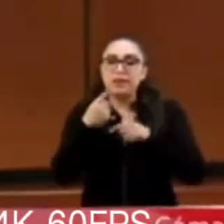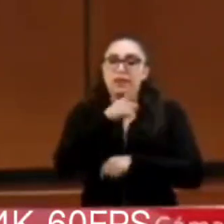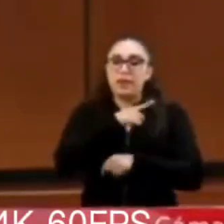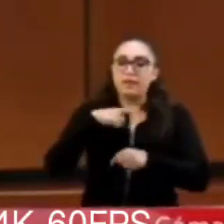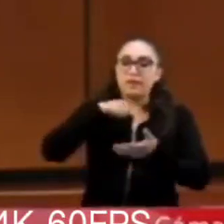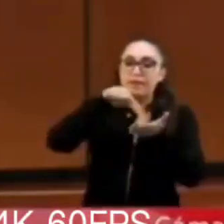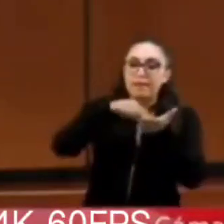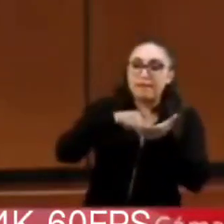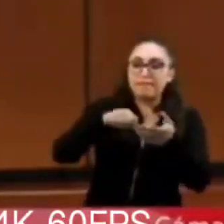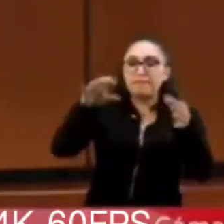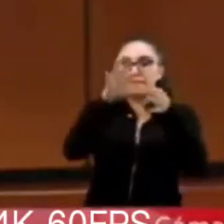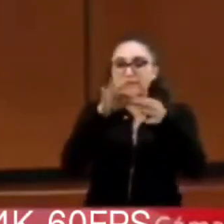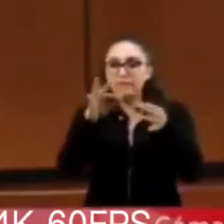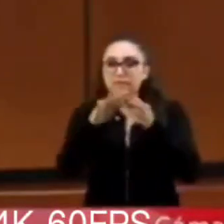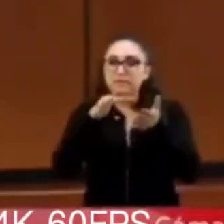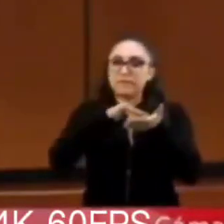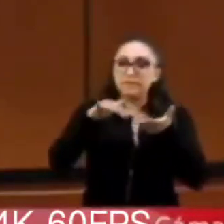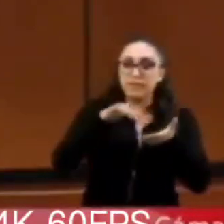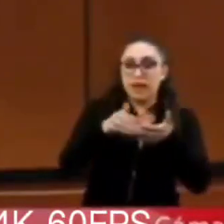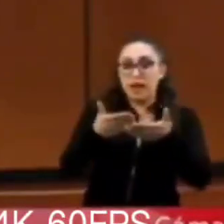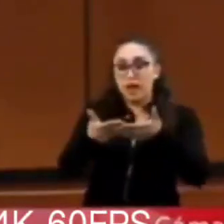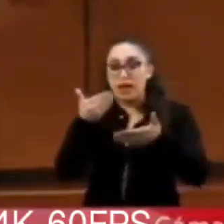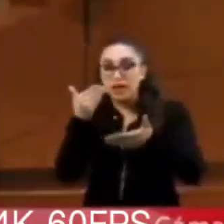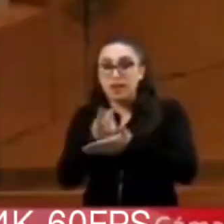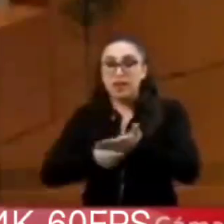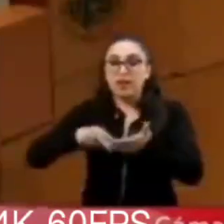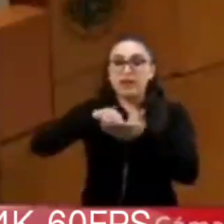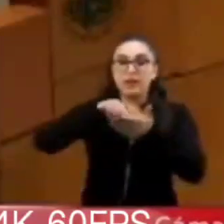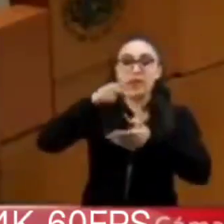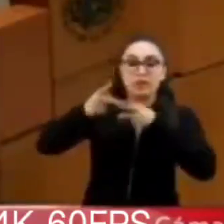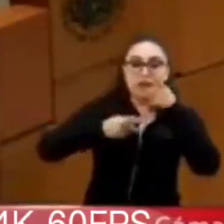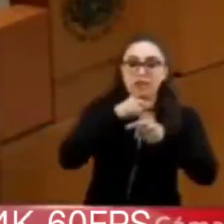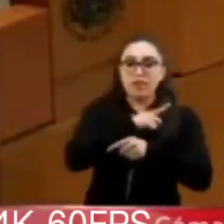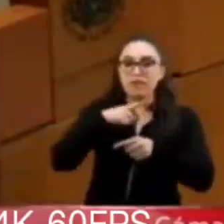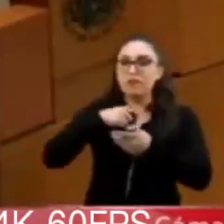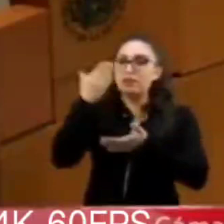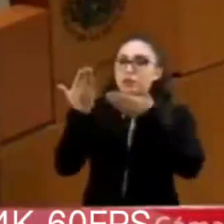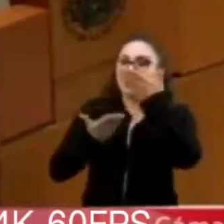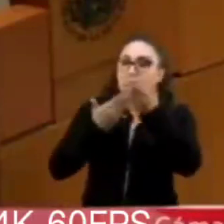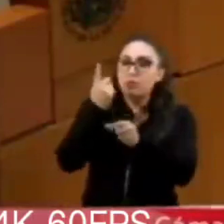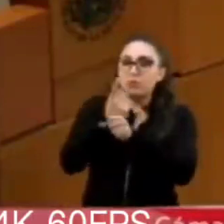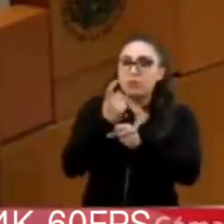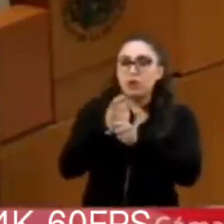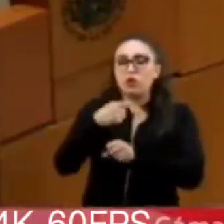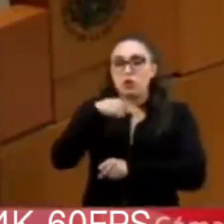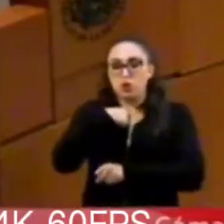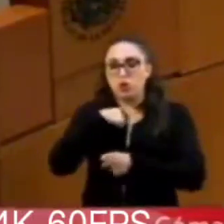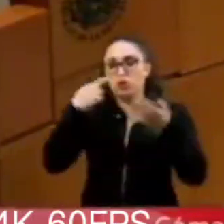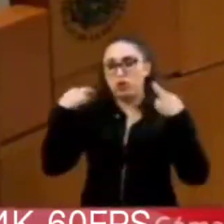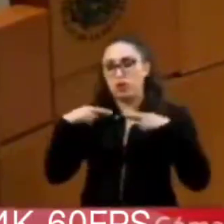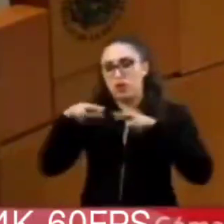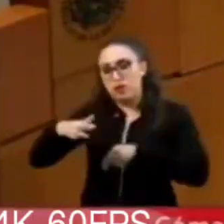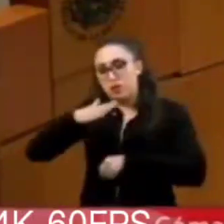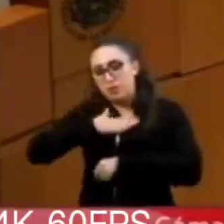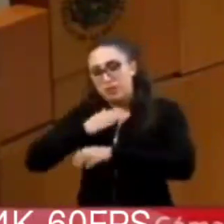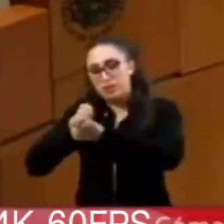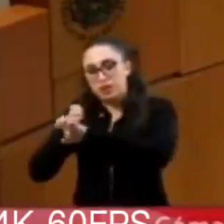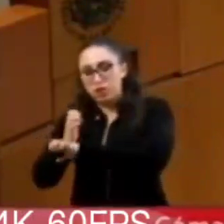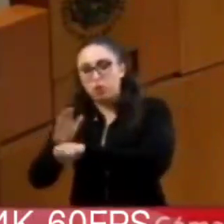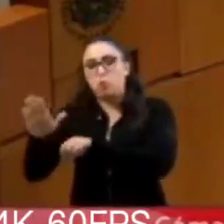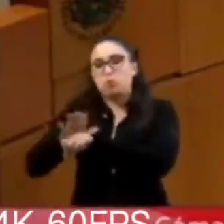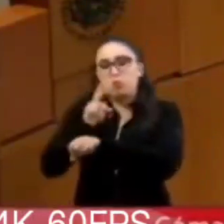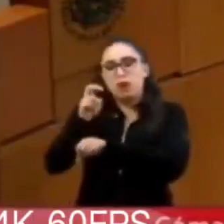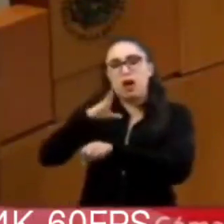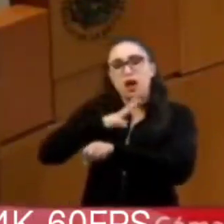subir documentados. Sin duda alguna, nosotros lo hacemos por nuestros estados, por eso es que da